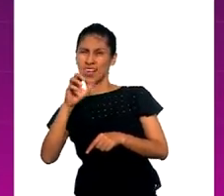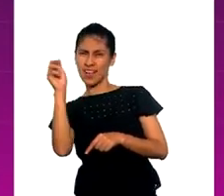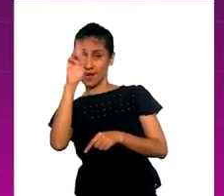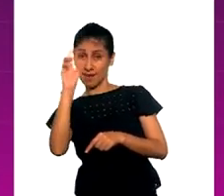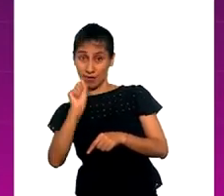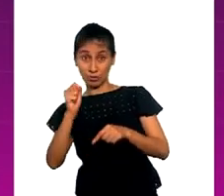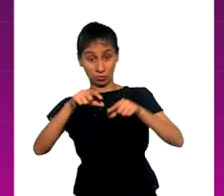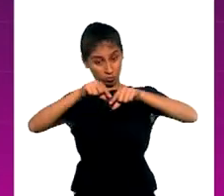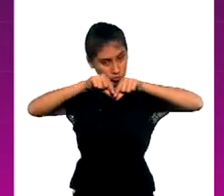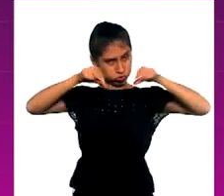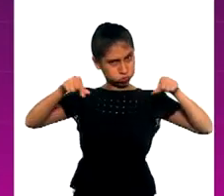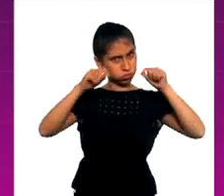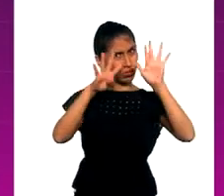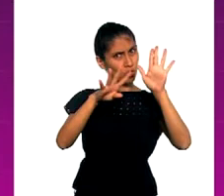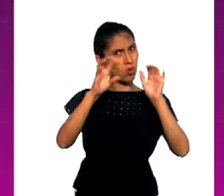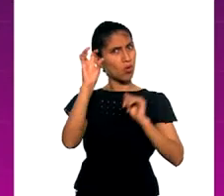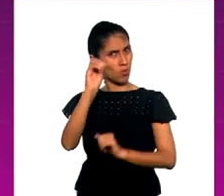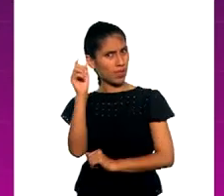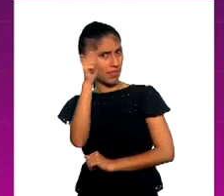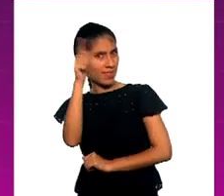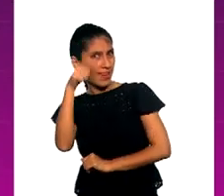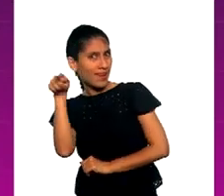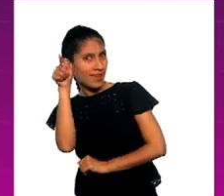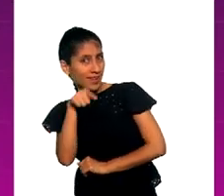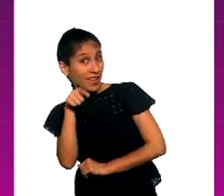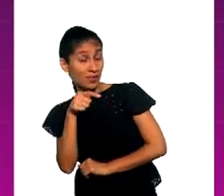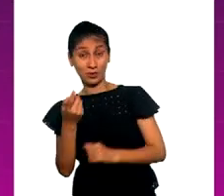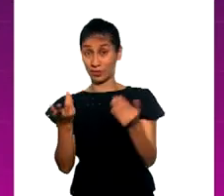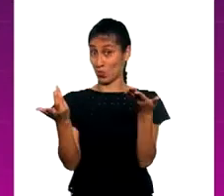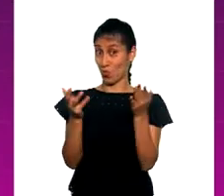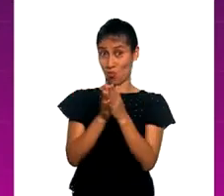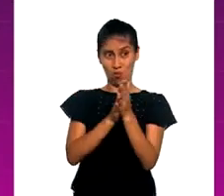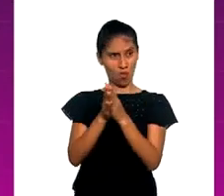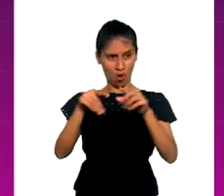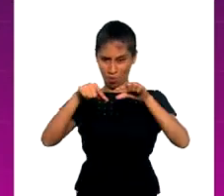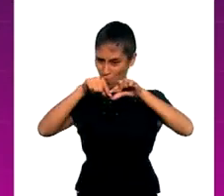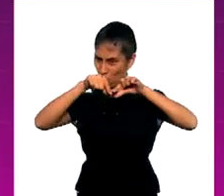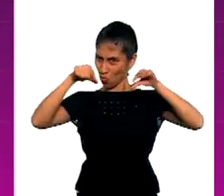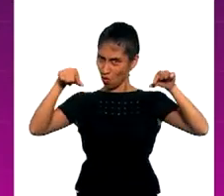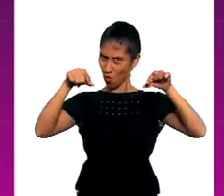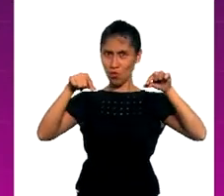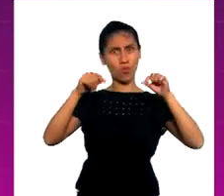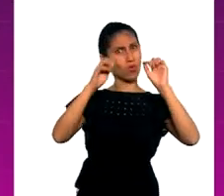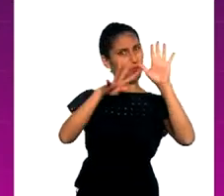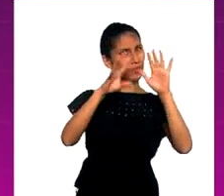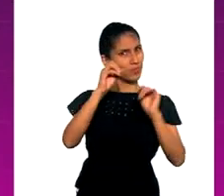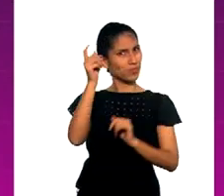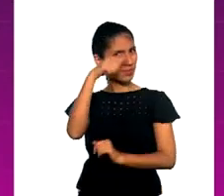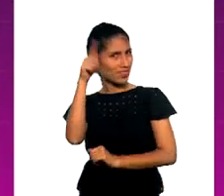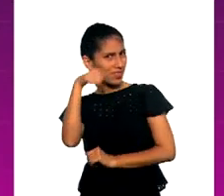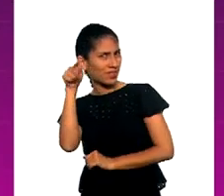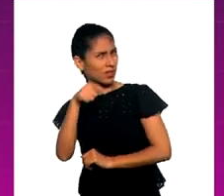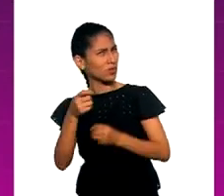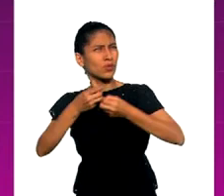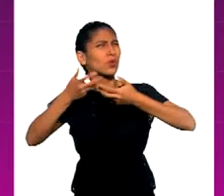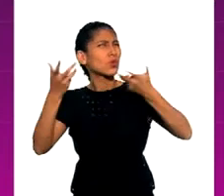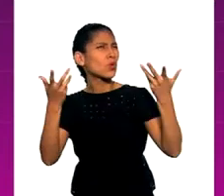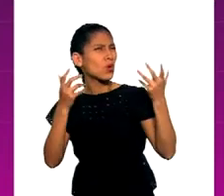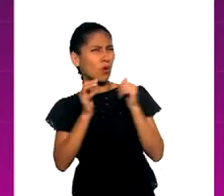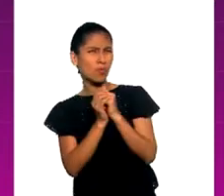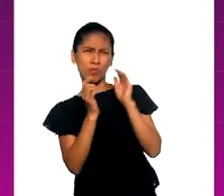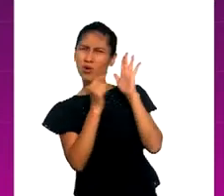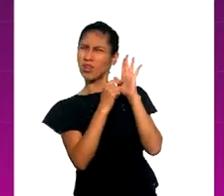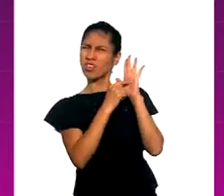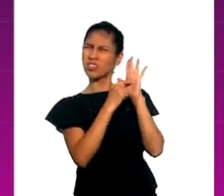grados y un ángulo de 90 grados como sabemos si